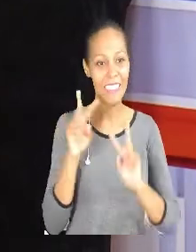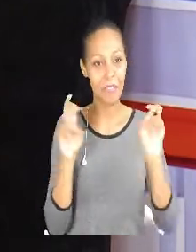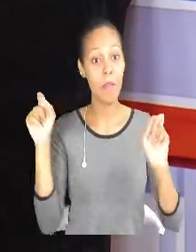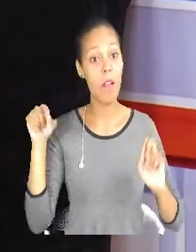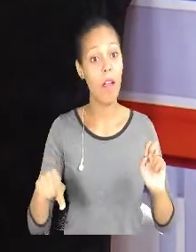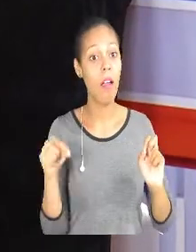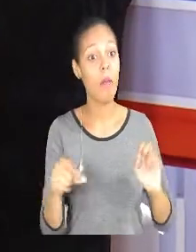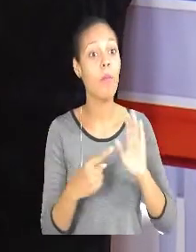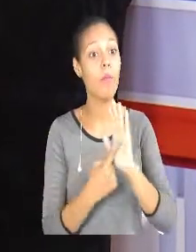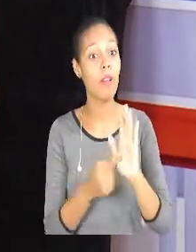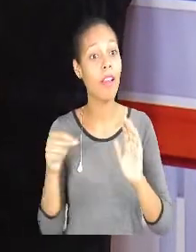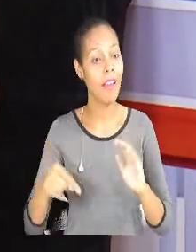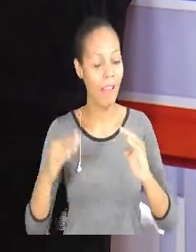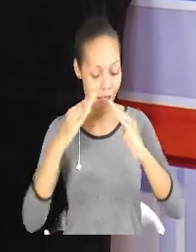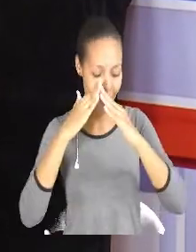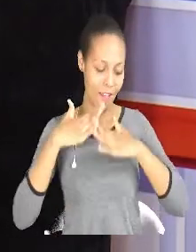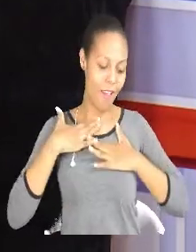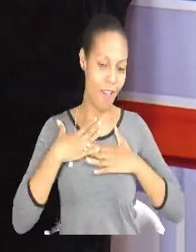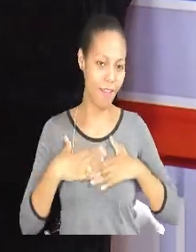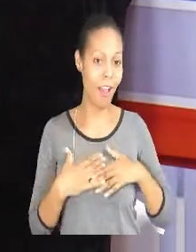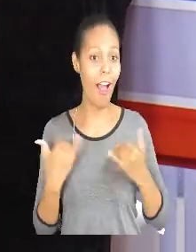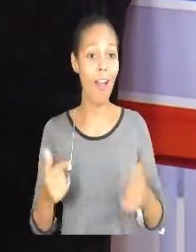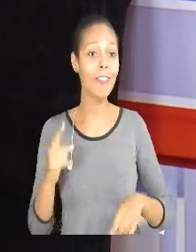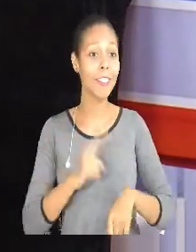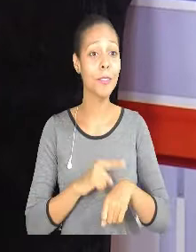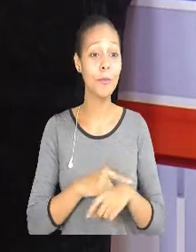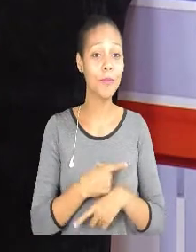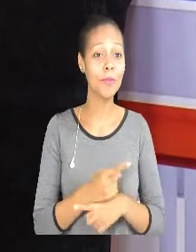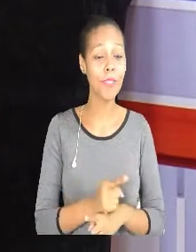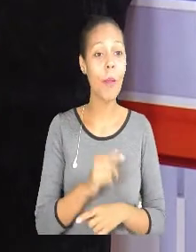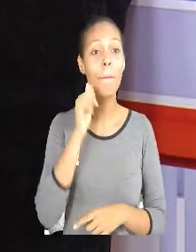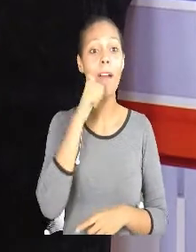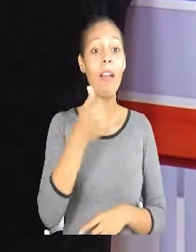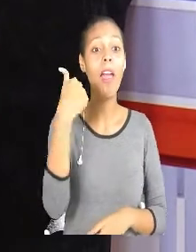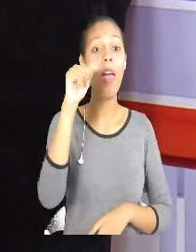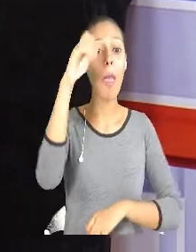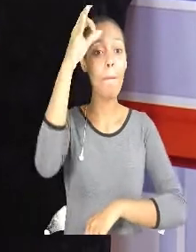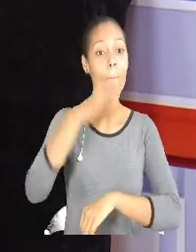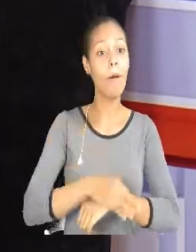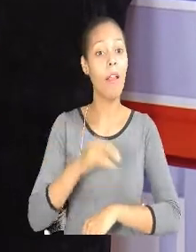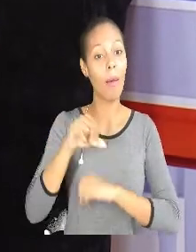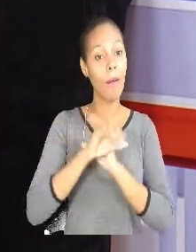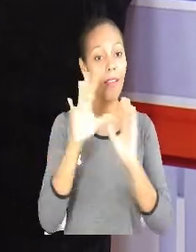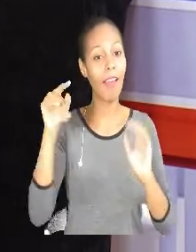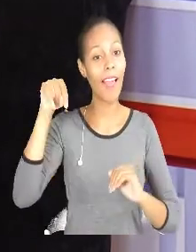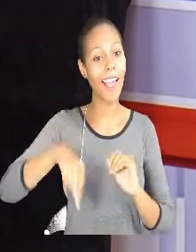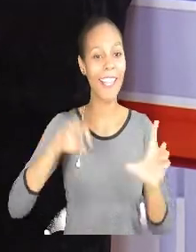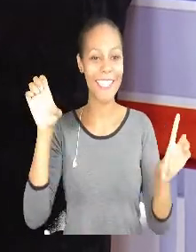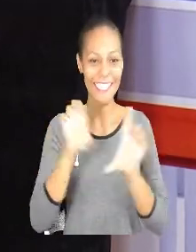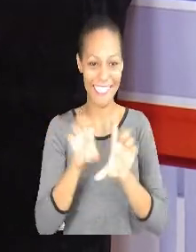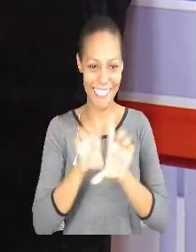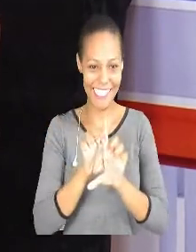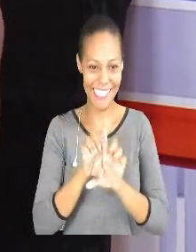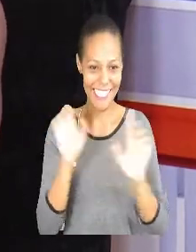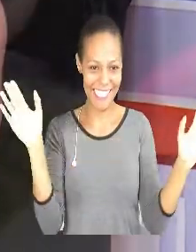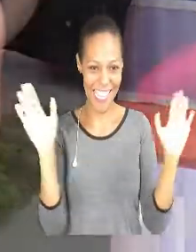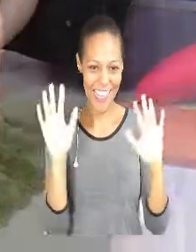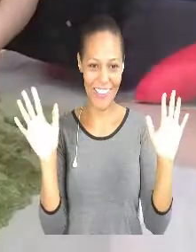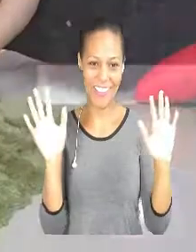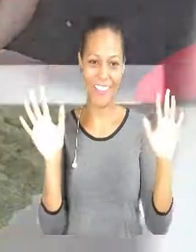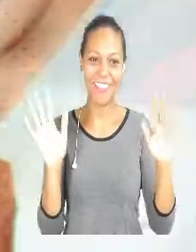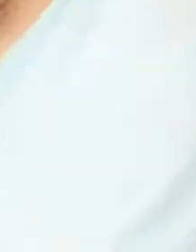programa En Casa. Se nos acabó el tiempo, pero los esperamos mañana 10:00 a.m. aquí en Enlace Televisión. Chao.